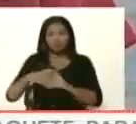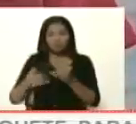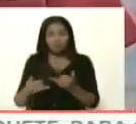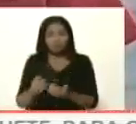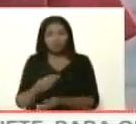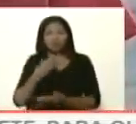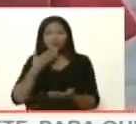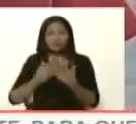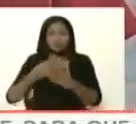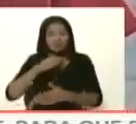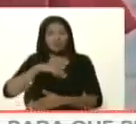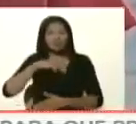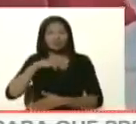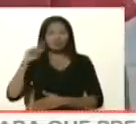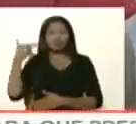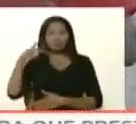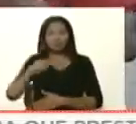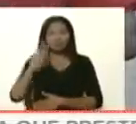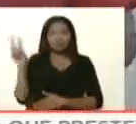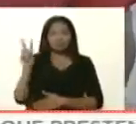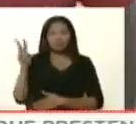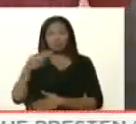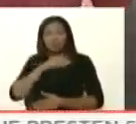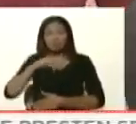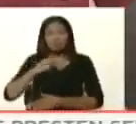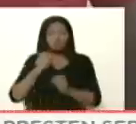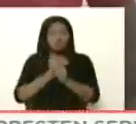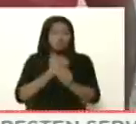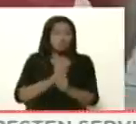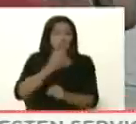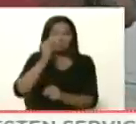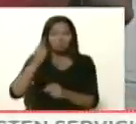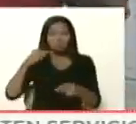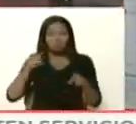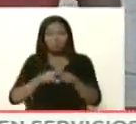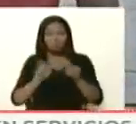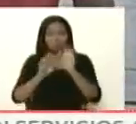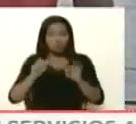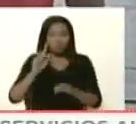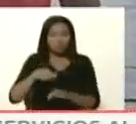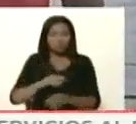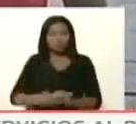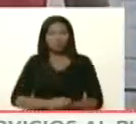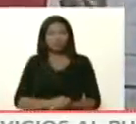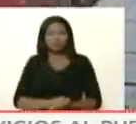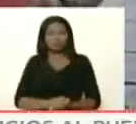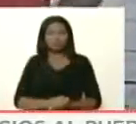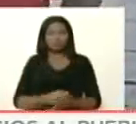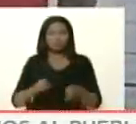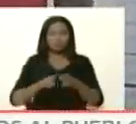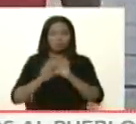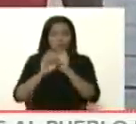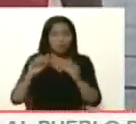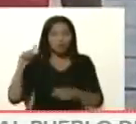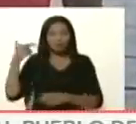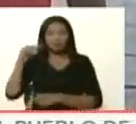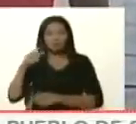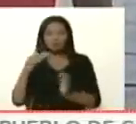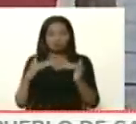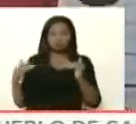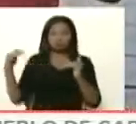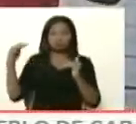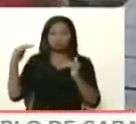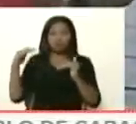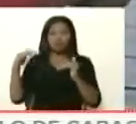gran misión Transporte Venezuela, nuestros trabajadores, nuestros empleados, nuestros operadores de transporte superficial,